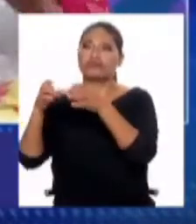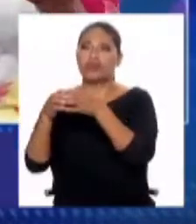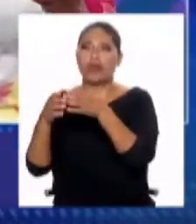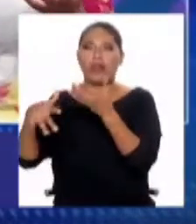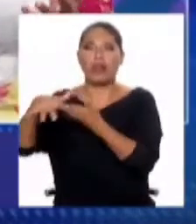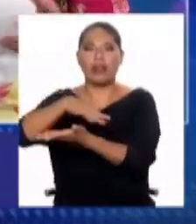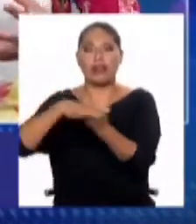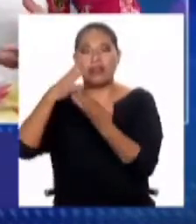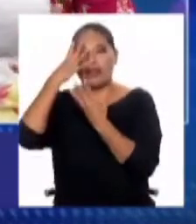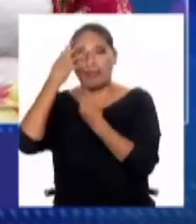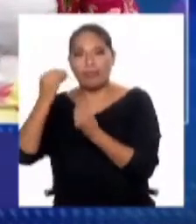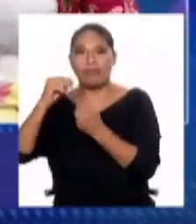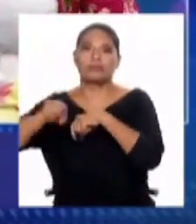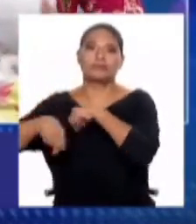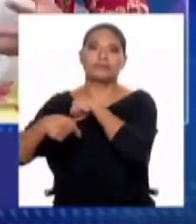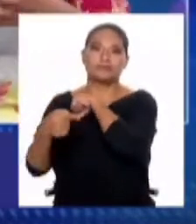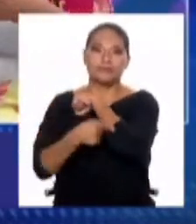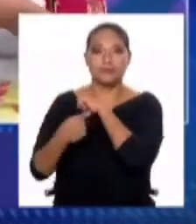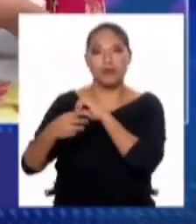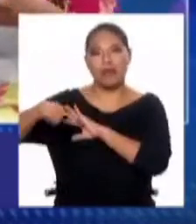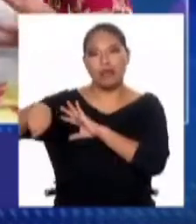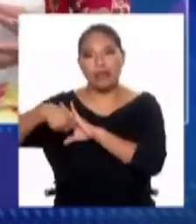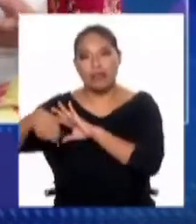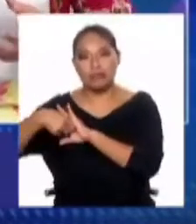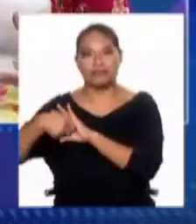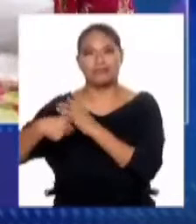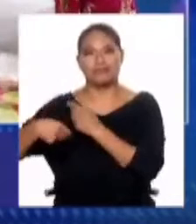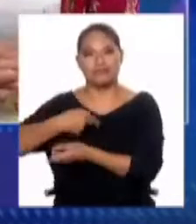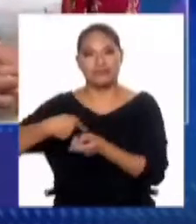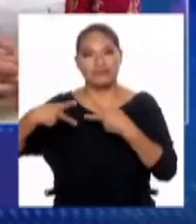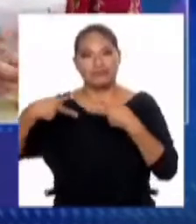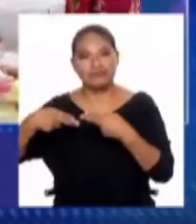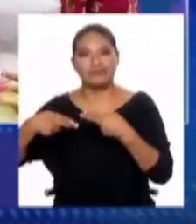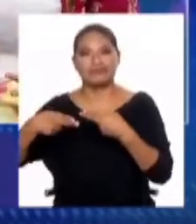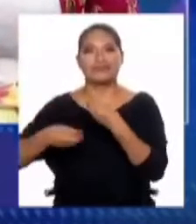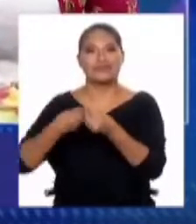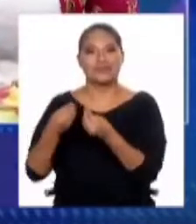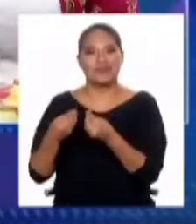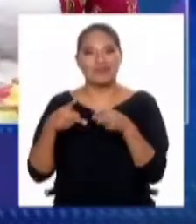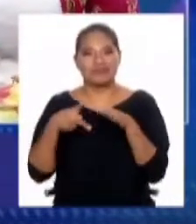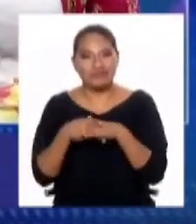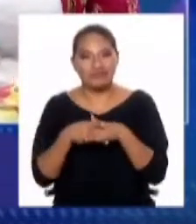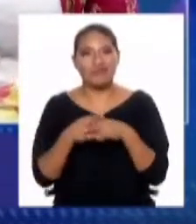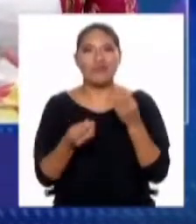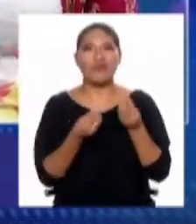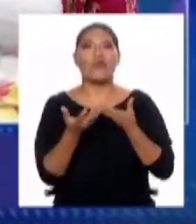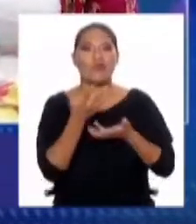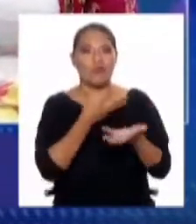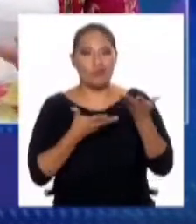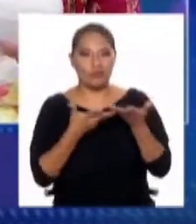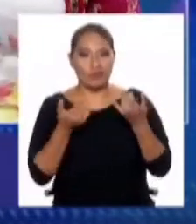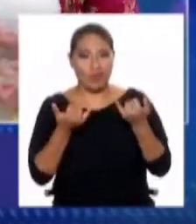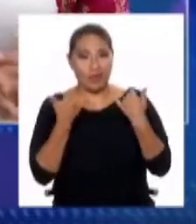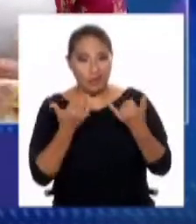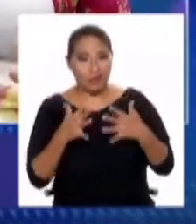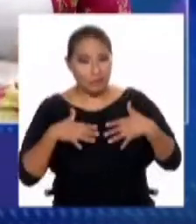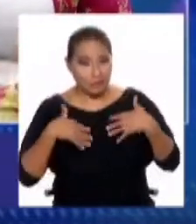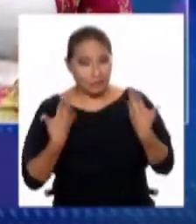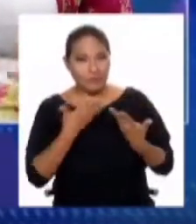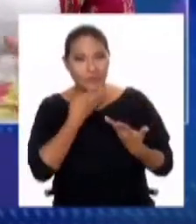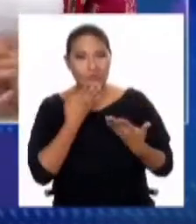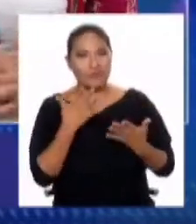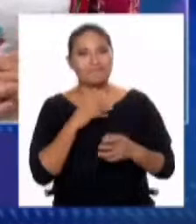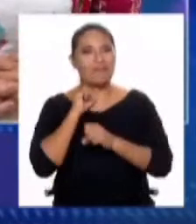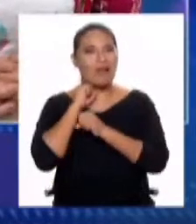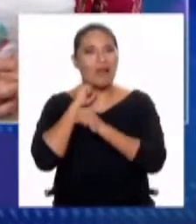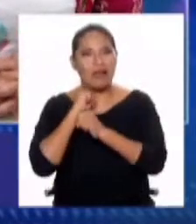y tenemos tecnócratas que se van. ¿Cómo hacemos ese mix? ¿Es posible eso o definitivamente estamos